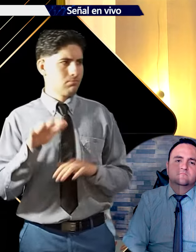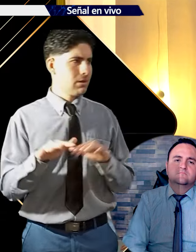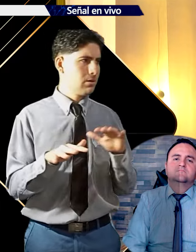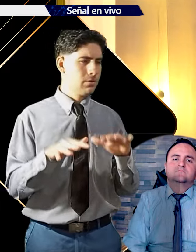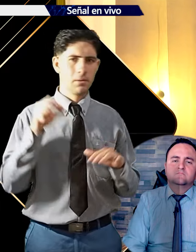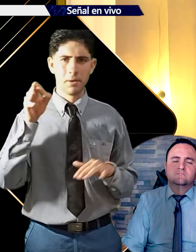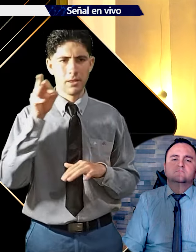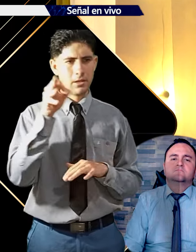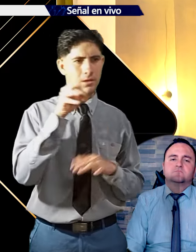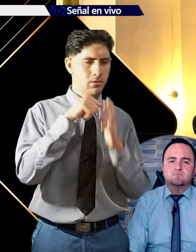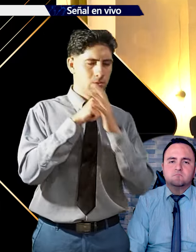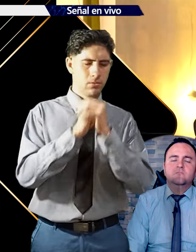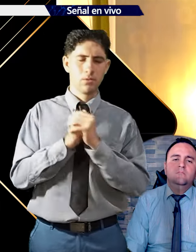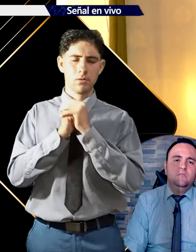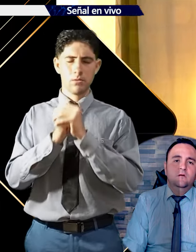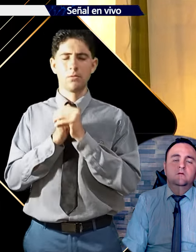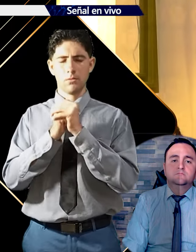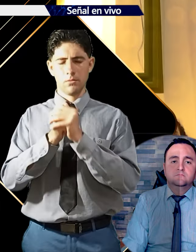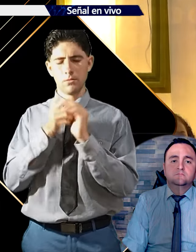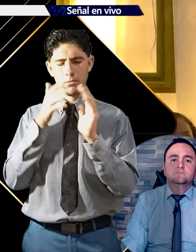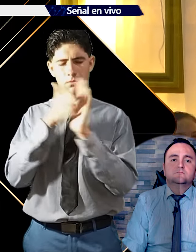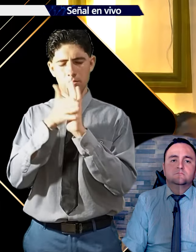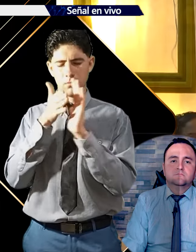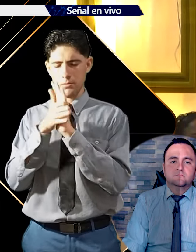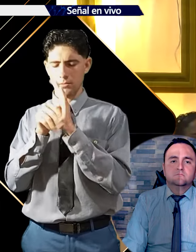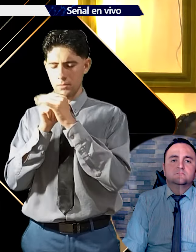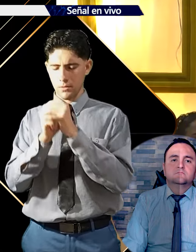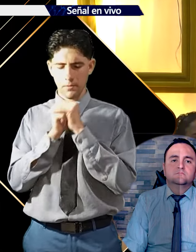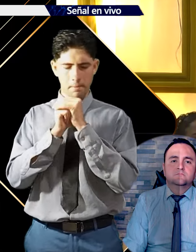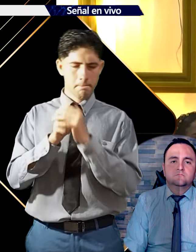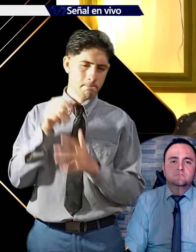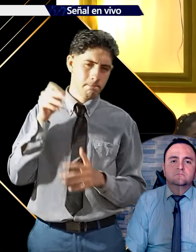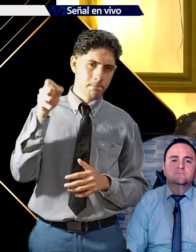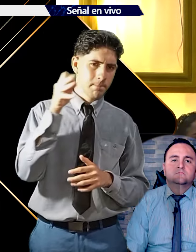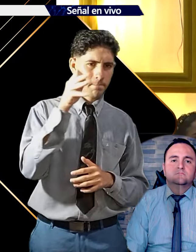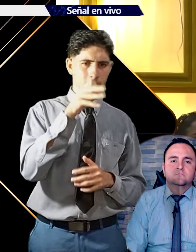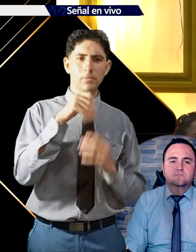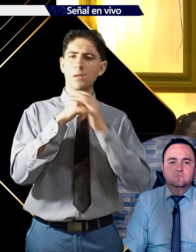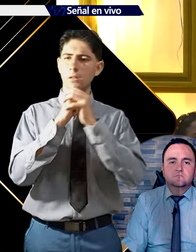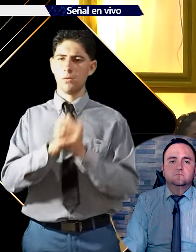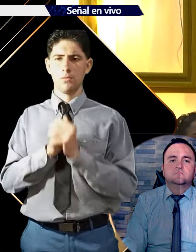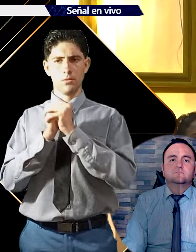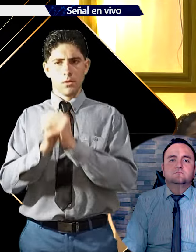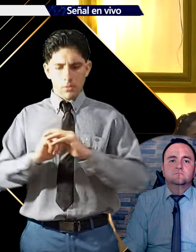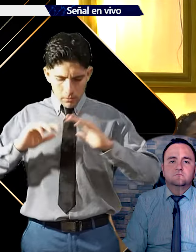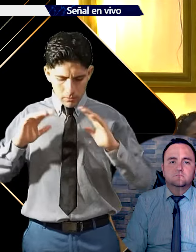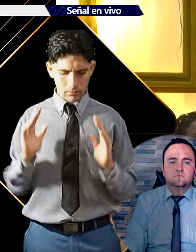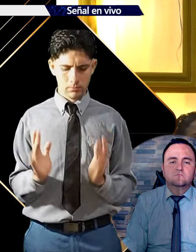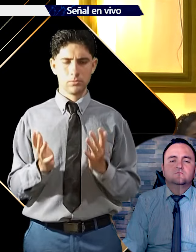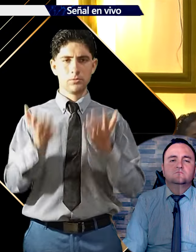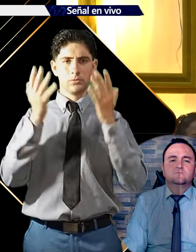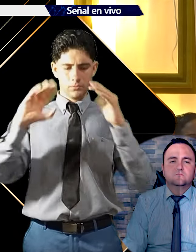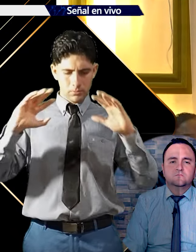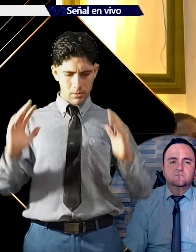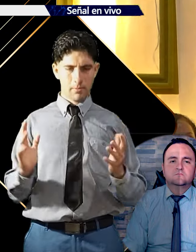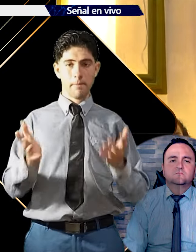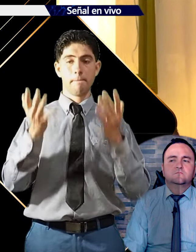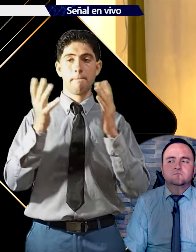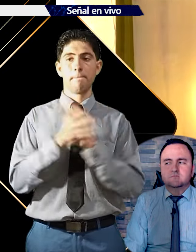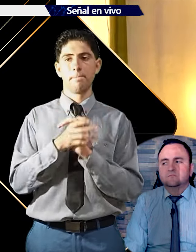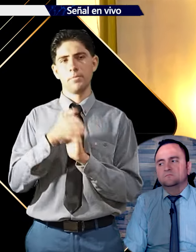ir, siempre estoy hablando de esto, de oración, siempre estoy hablando de esto, porque yo digo: Señor, la oración tiene que